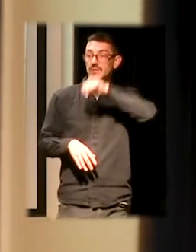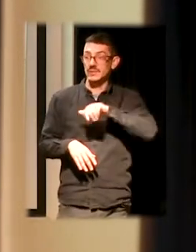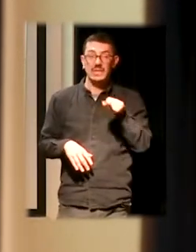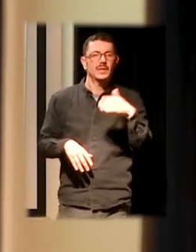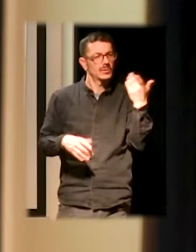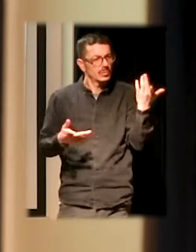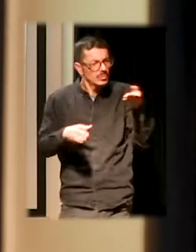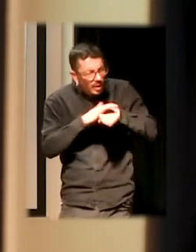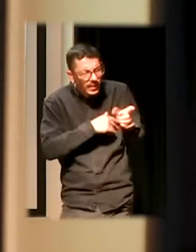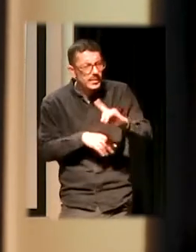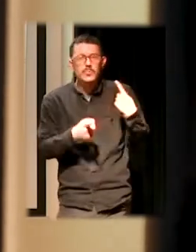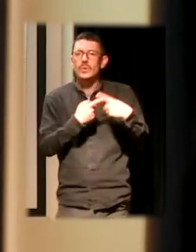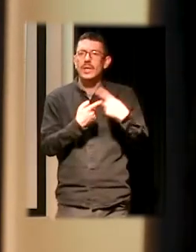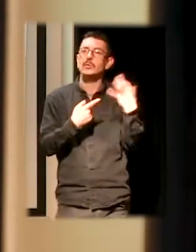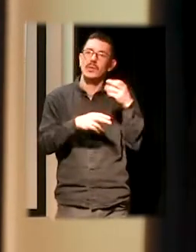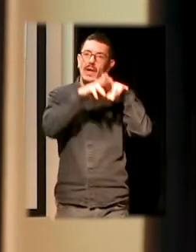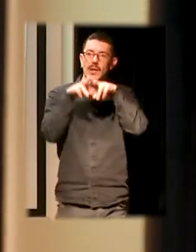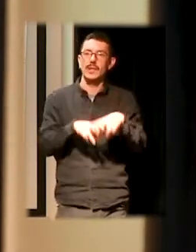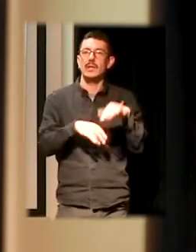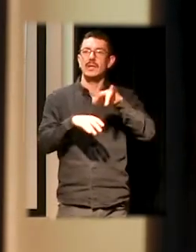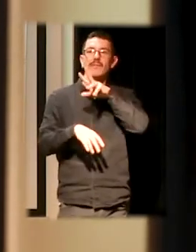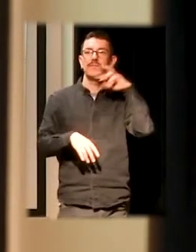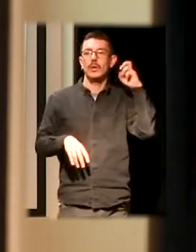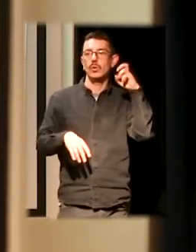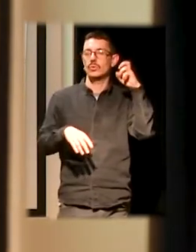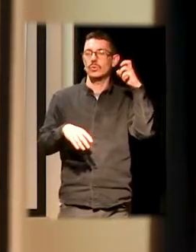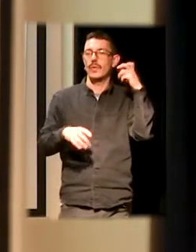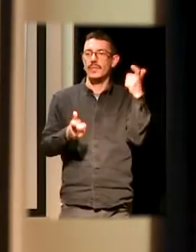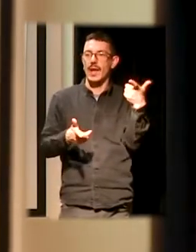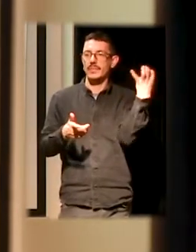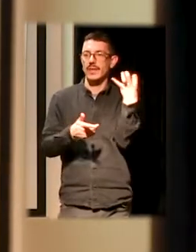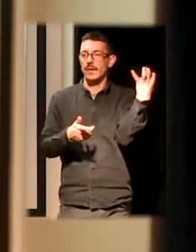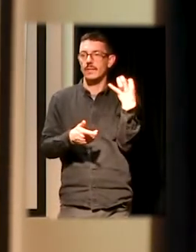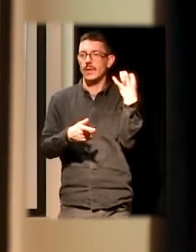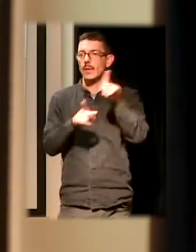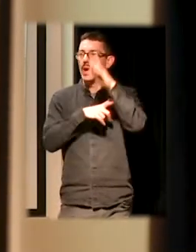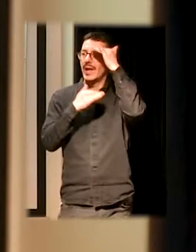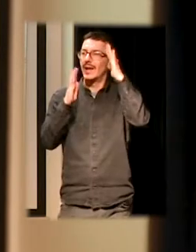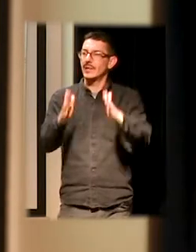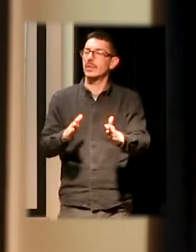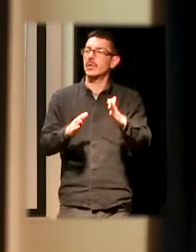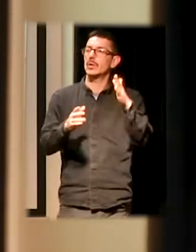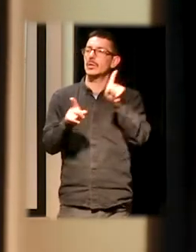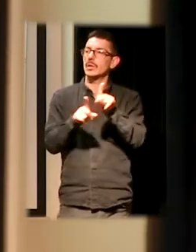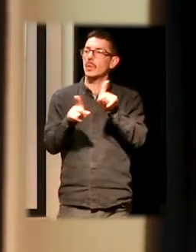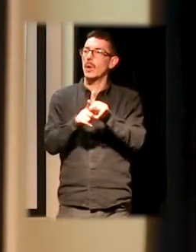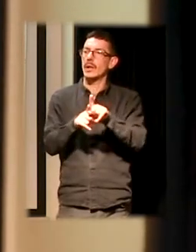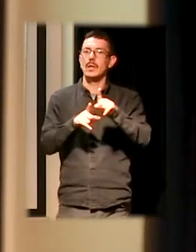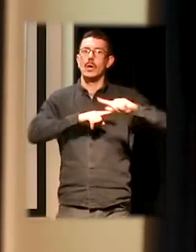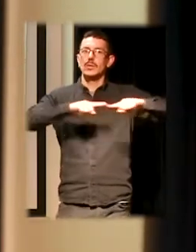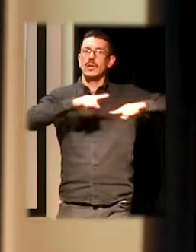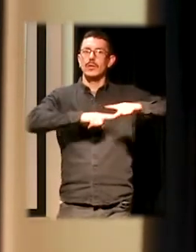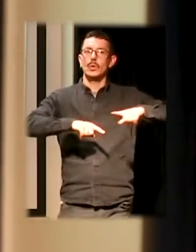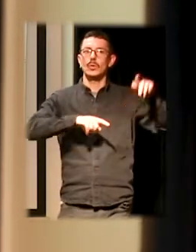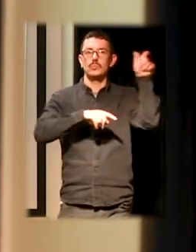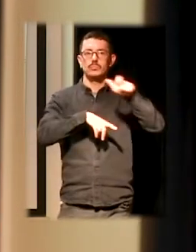y tenemos que analizarlo. Y luego ponerle en valor también esa atención y esa que hacen las organizaciones mujeres migrantes, que muchas veces